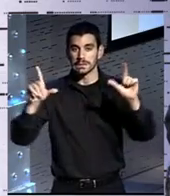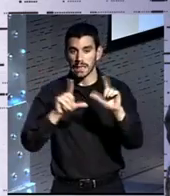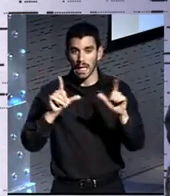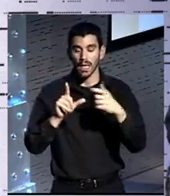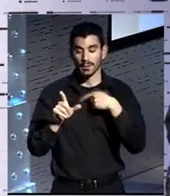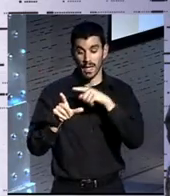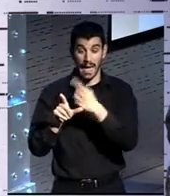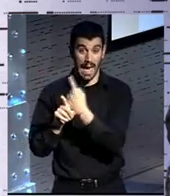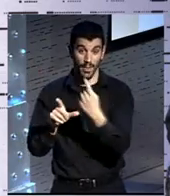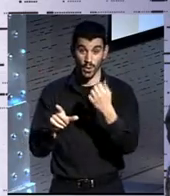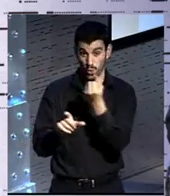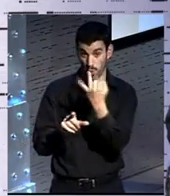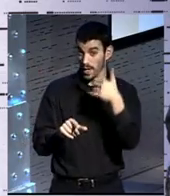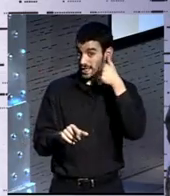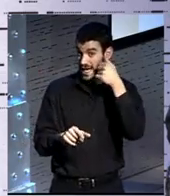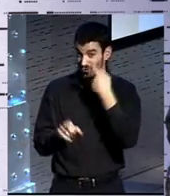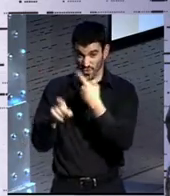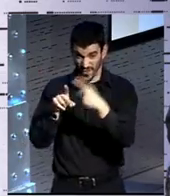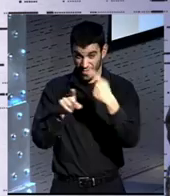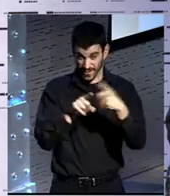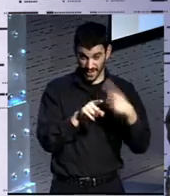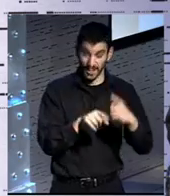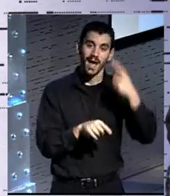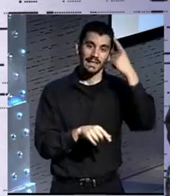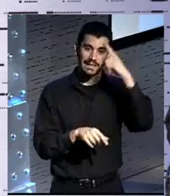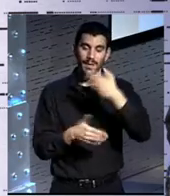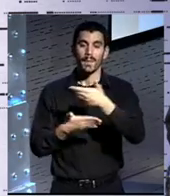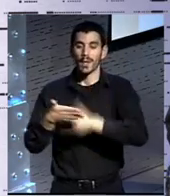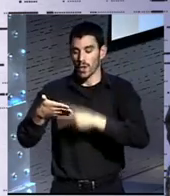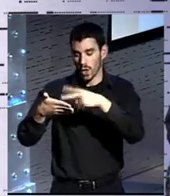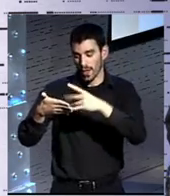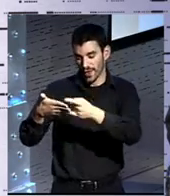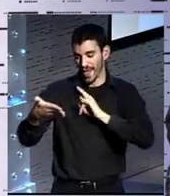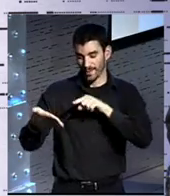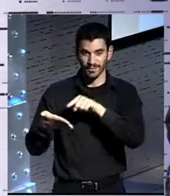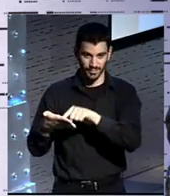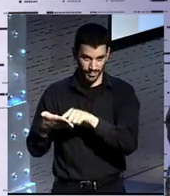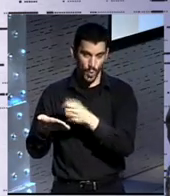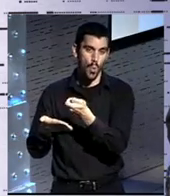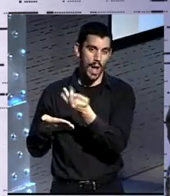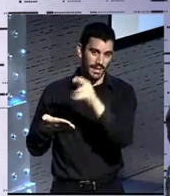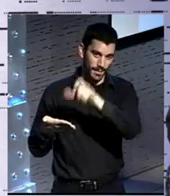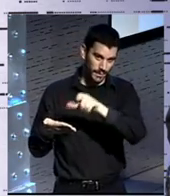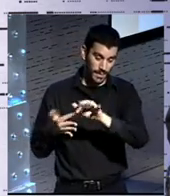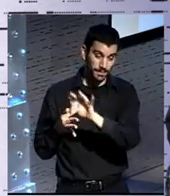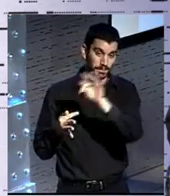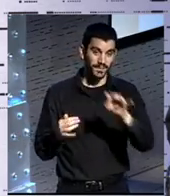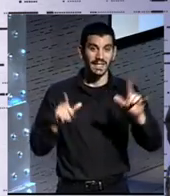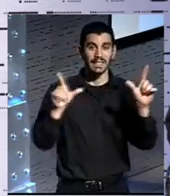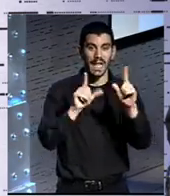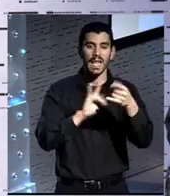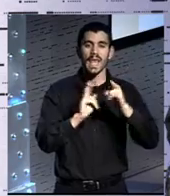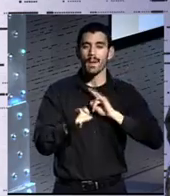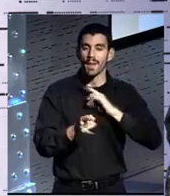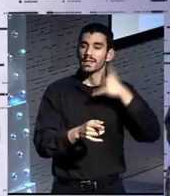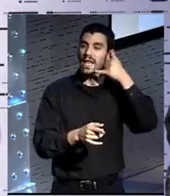saber cuánta captación venía directamente de ese soporte y además qué perfil tenía el cliente. Y ahora que estamos en